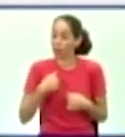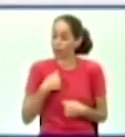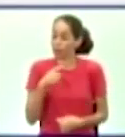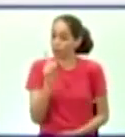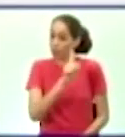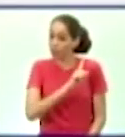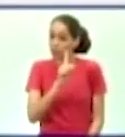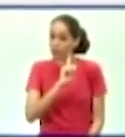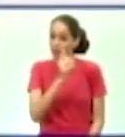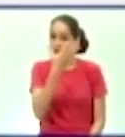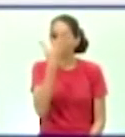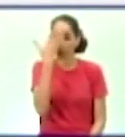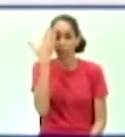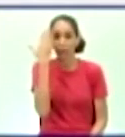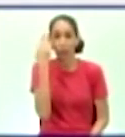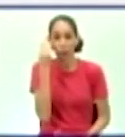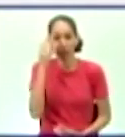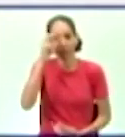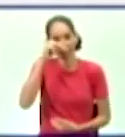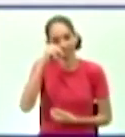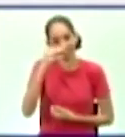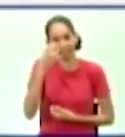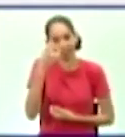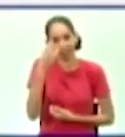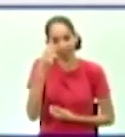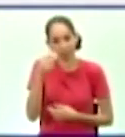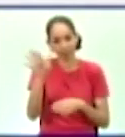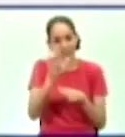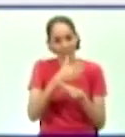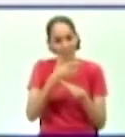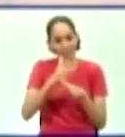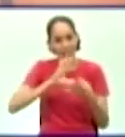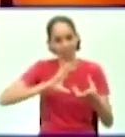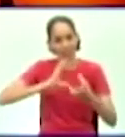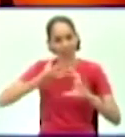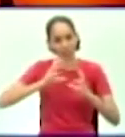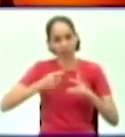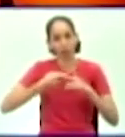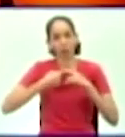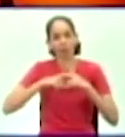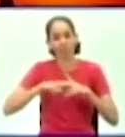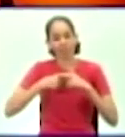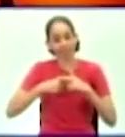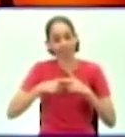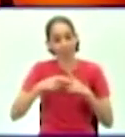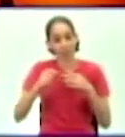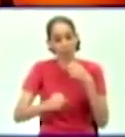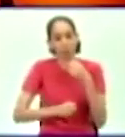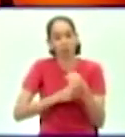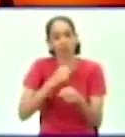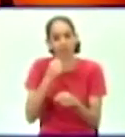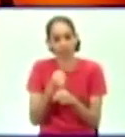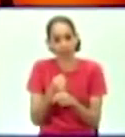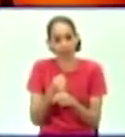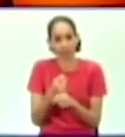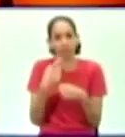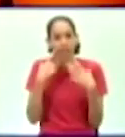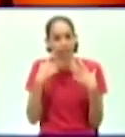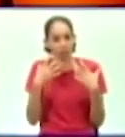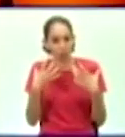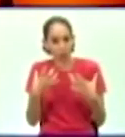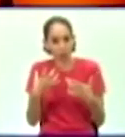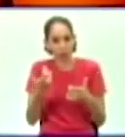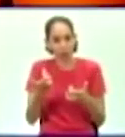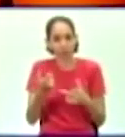olvides que en la matemática hay muchas vías de solución y lo importante es obtener